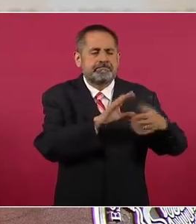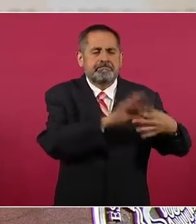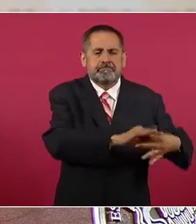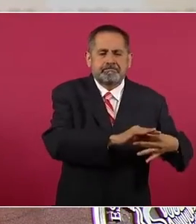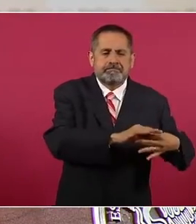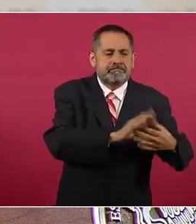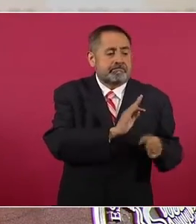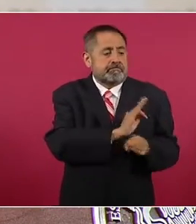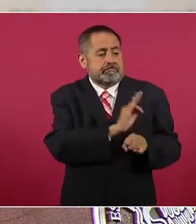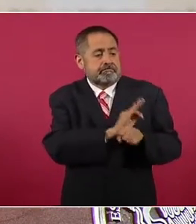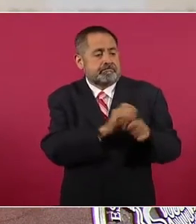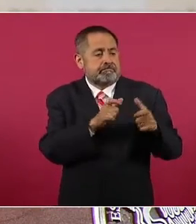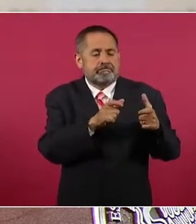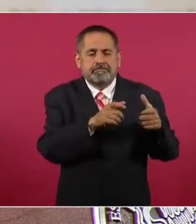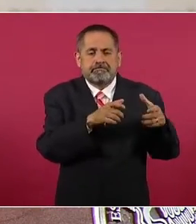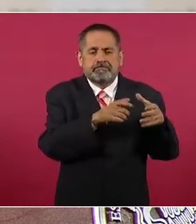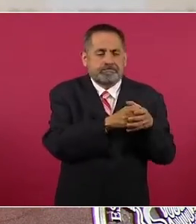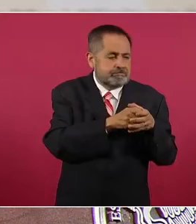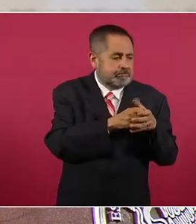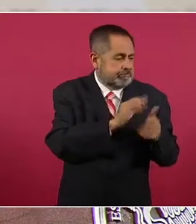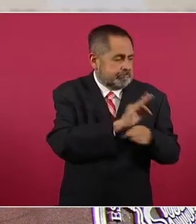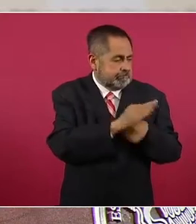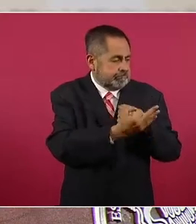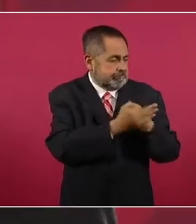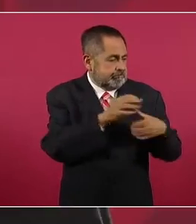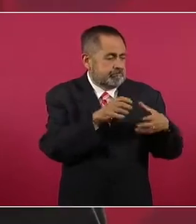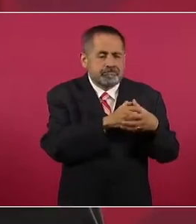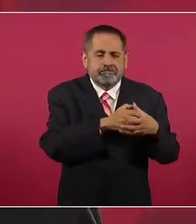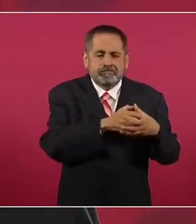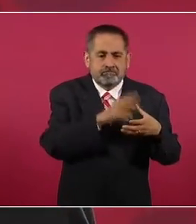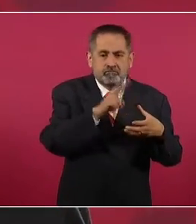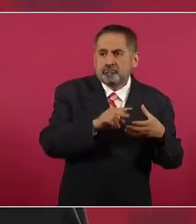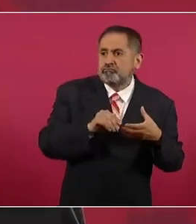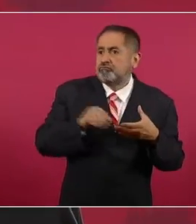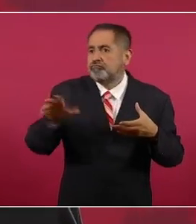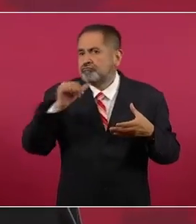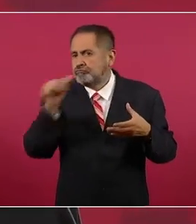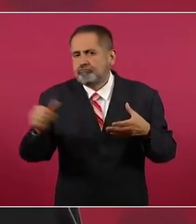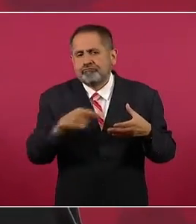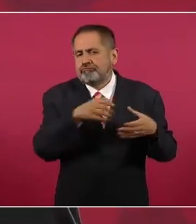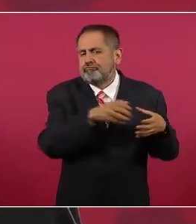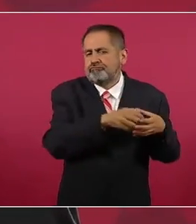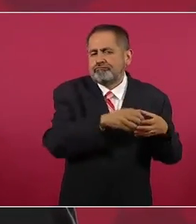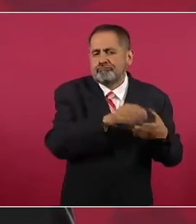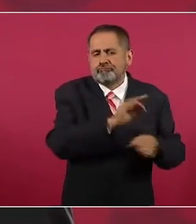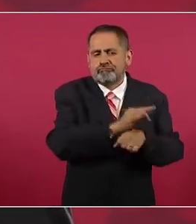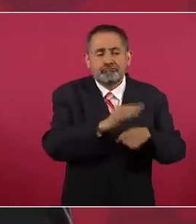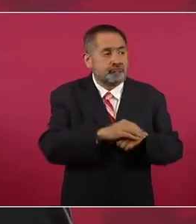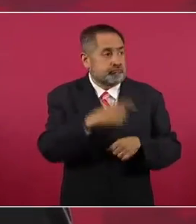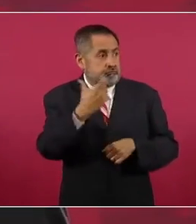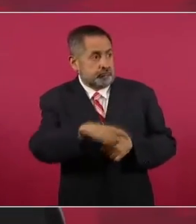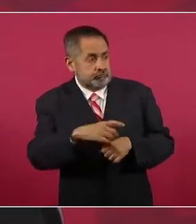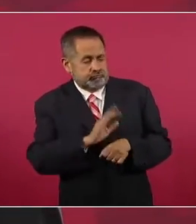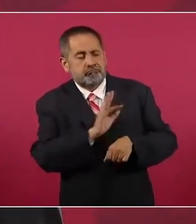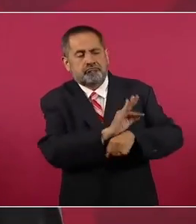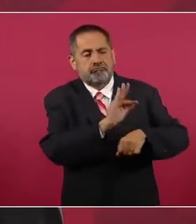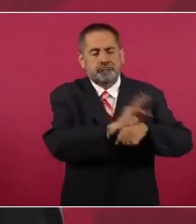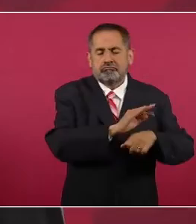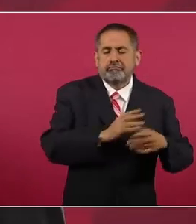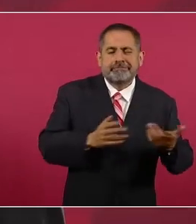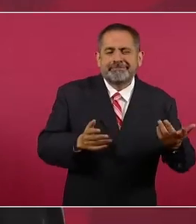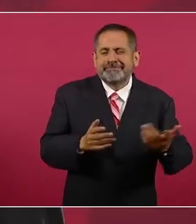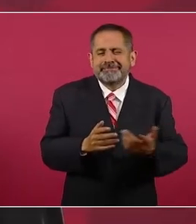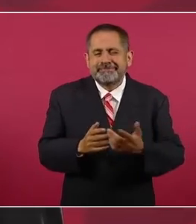que defiende a minorías, que defiende a potentados,